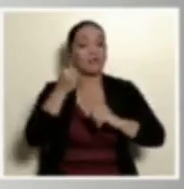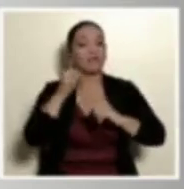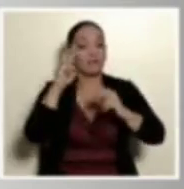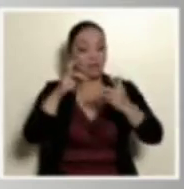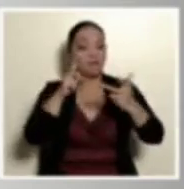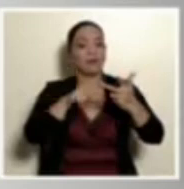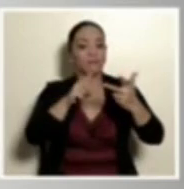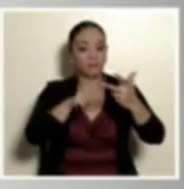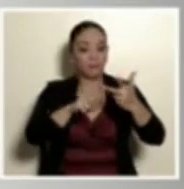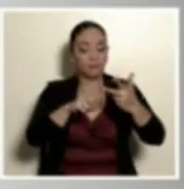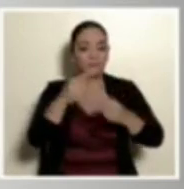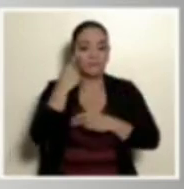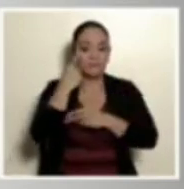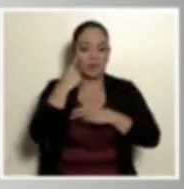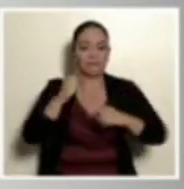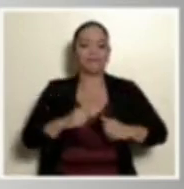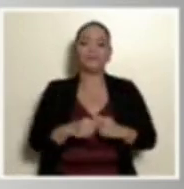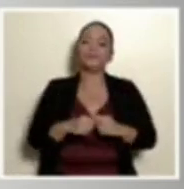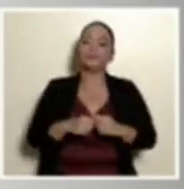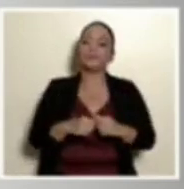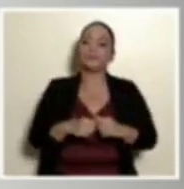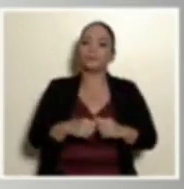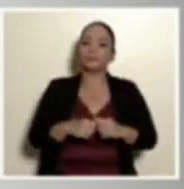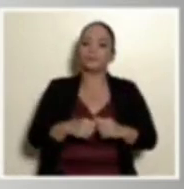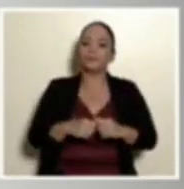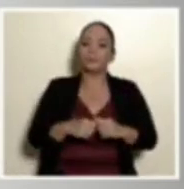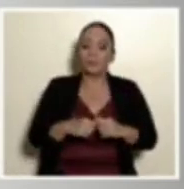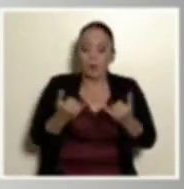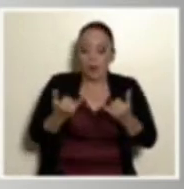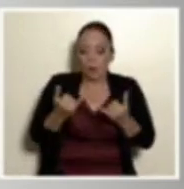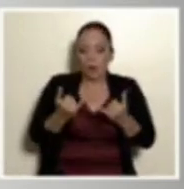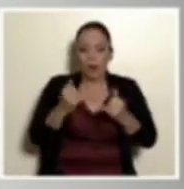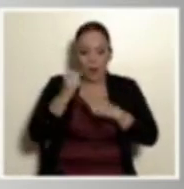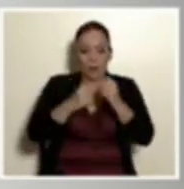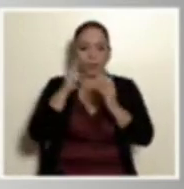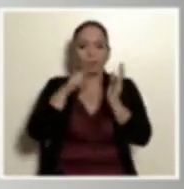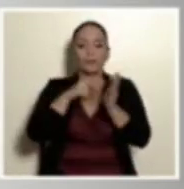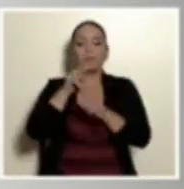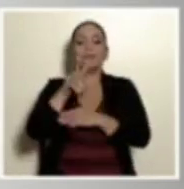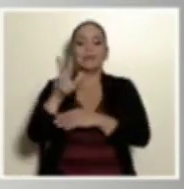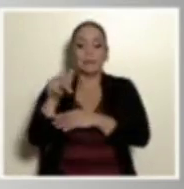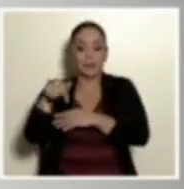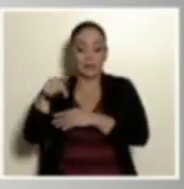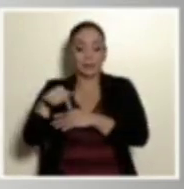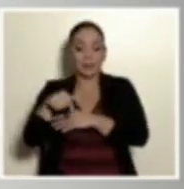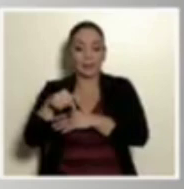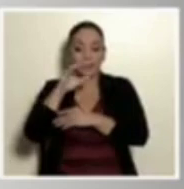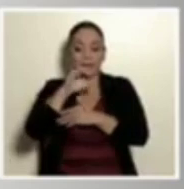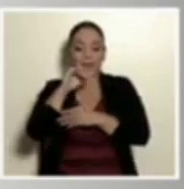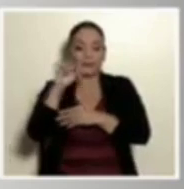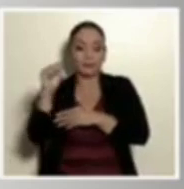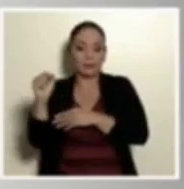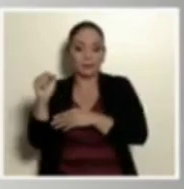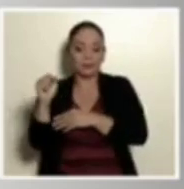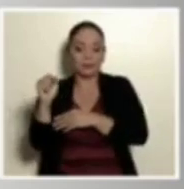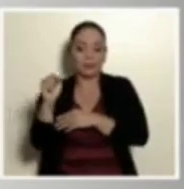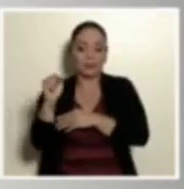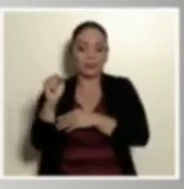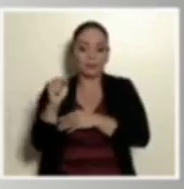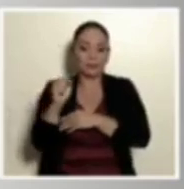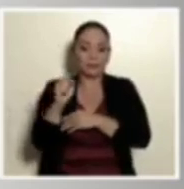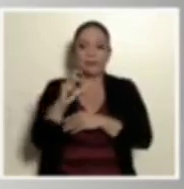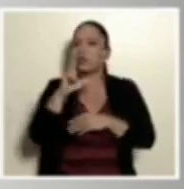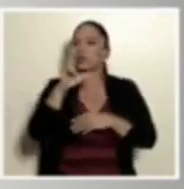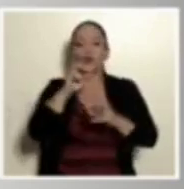Hoy, en el año 2023, la Caja Costarricense del Seguro Social no respeta reglas